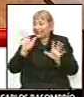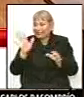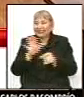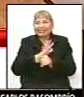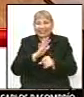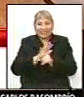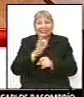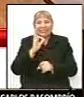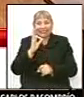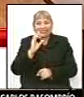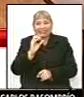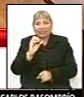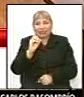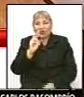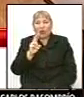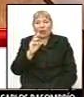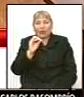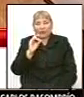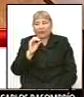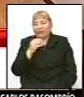quórum correspondiente.